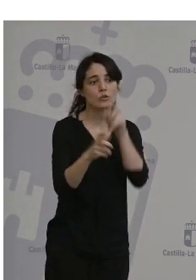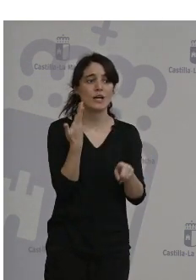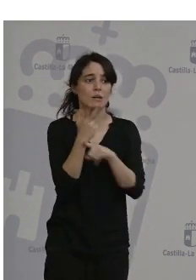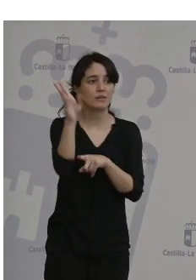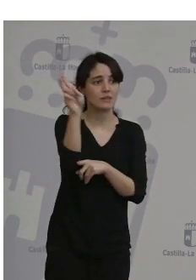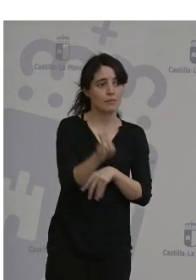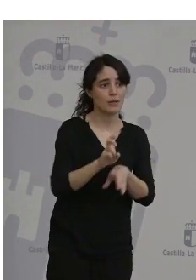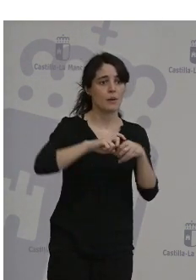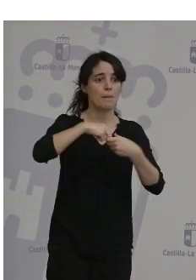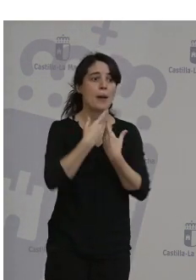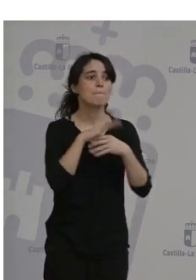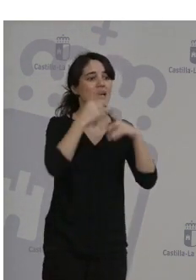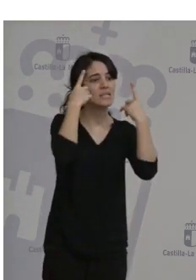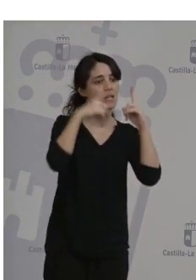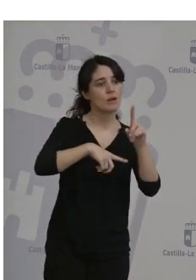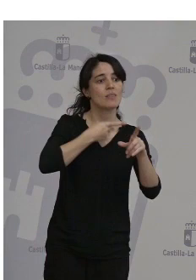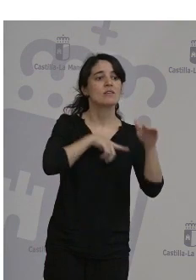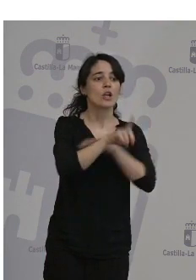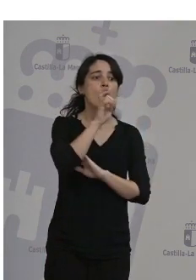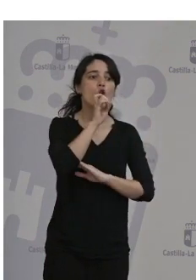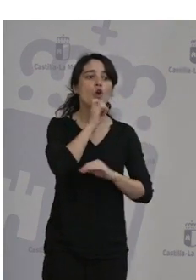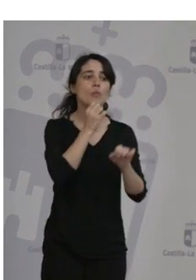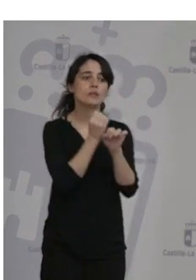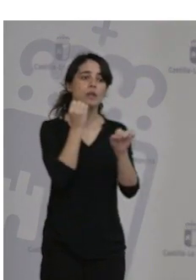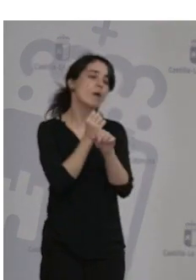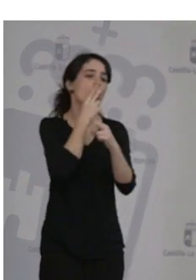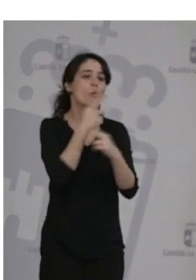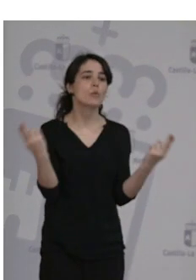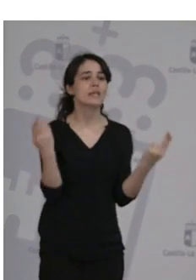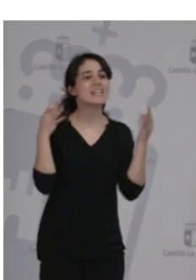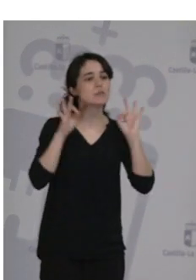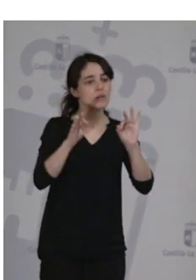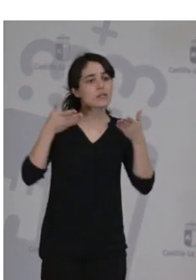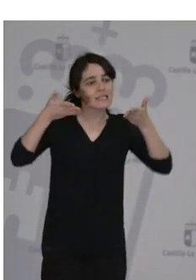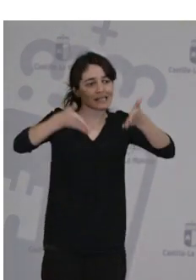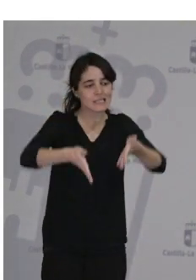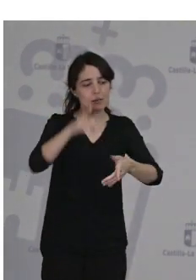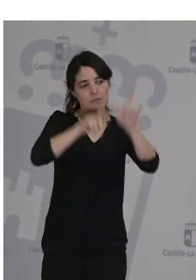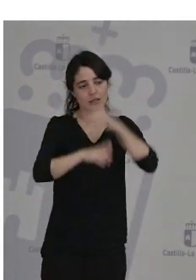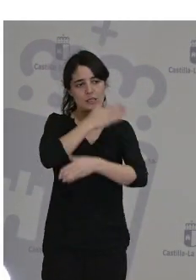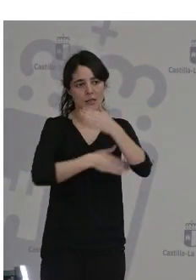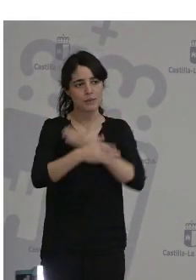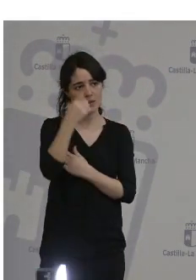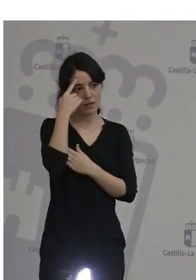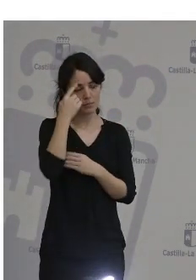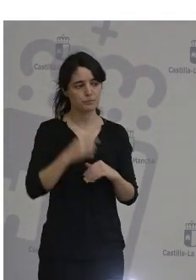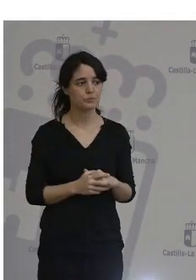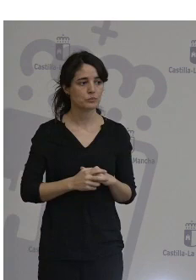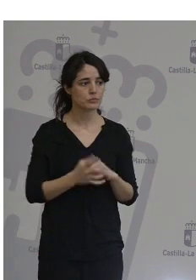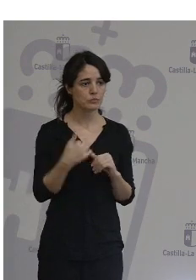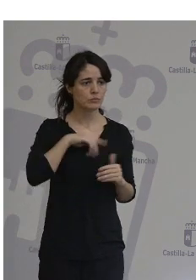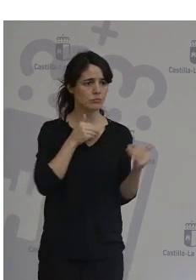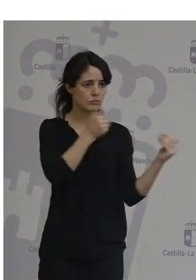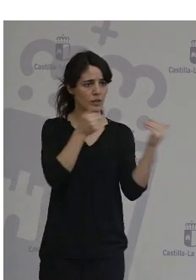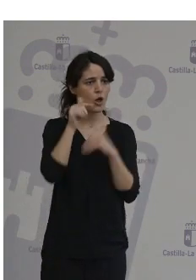la función pública, el trabajo, el empleo público para personas con discapacidad intelectual. Y a los que agradecemos, lógicamente, el que